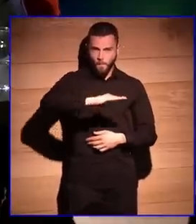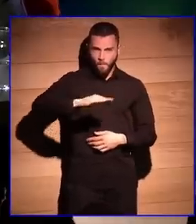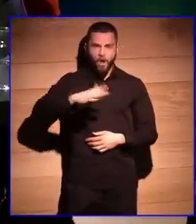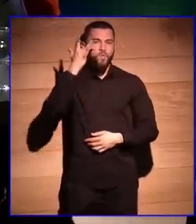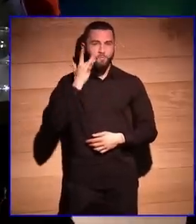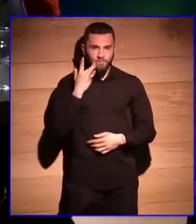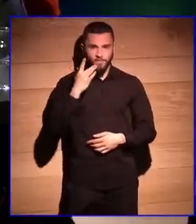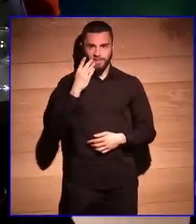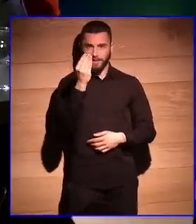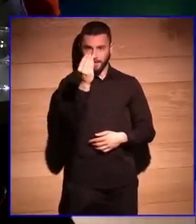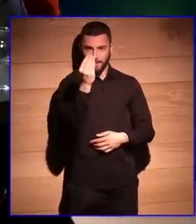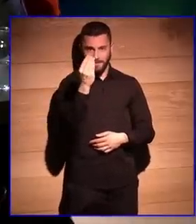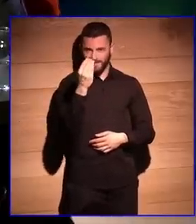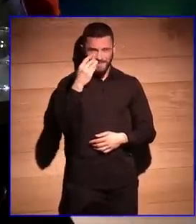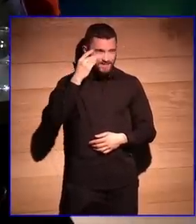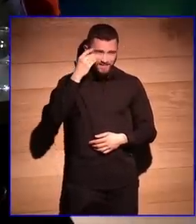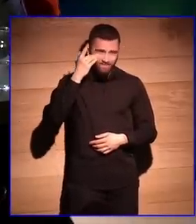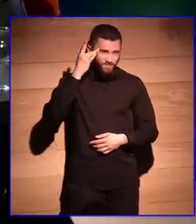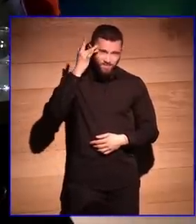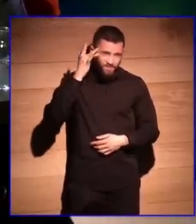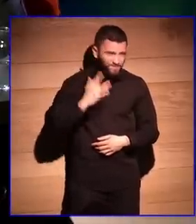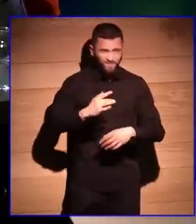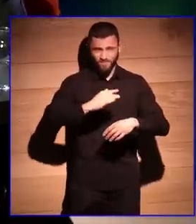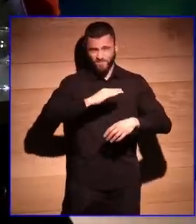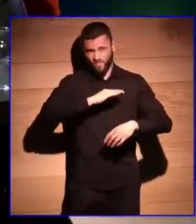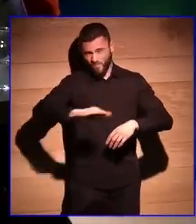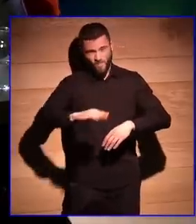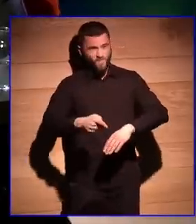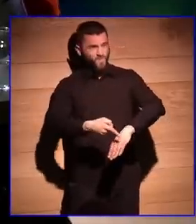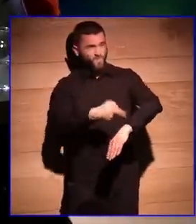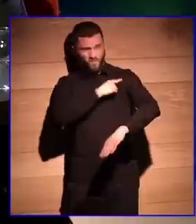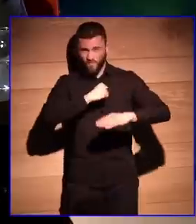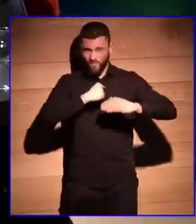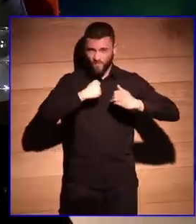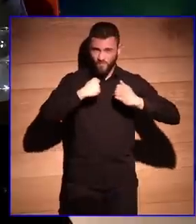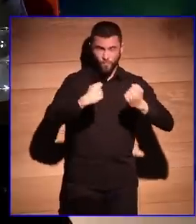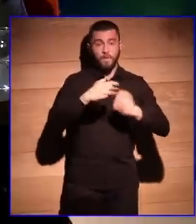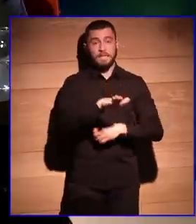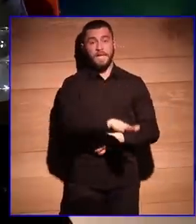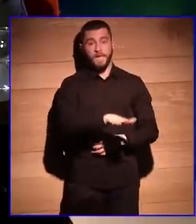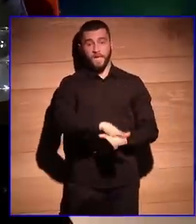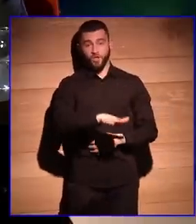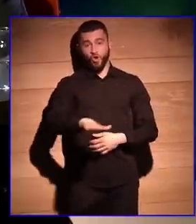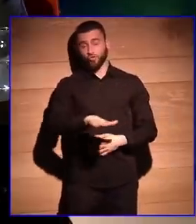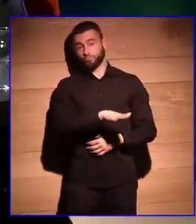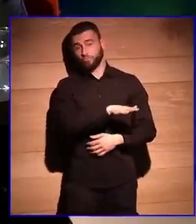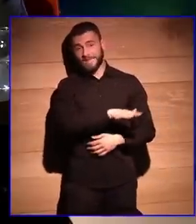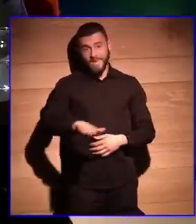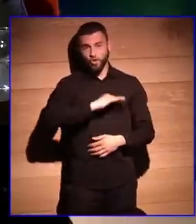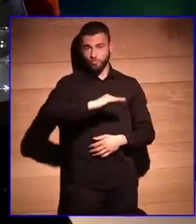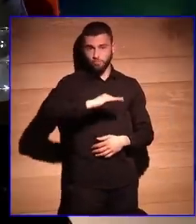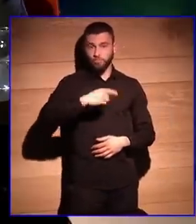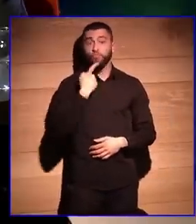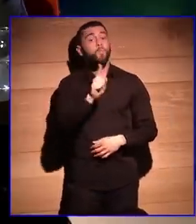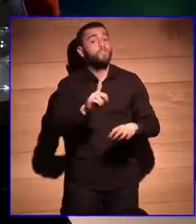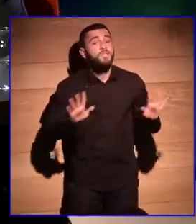puros, quimiquísimamente puros, malísimos, quimiquísimamente purísimos, niños, que no hemos hablado de los villanos niños. No hemos hablado